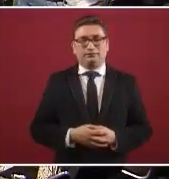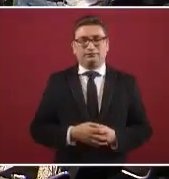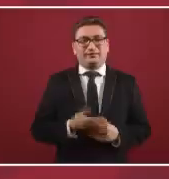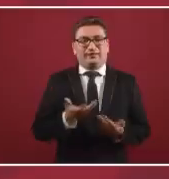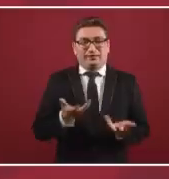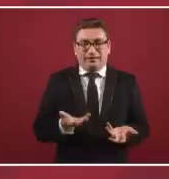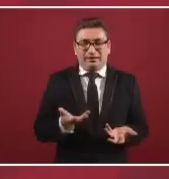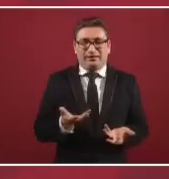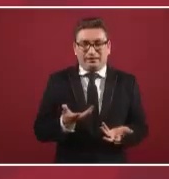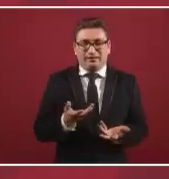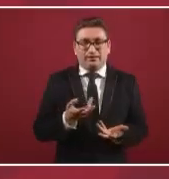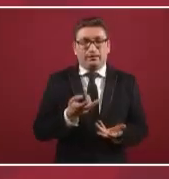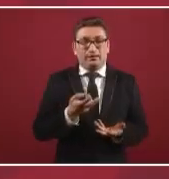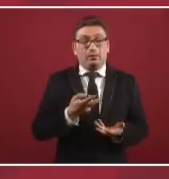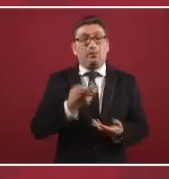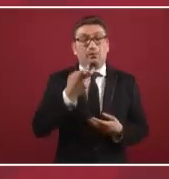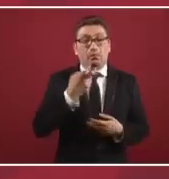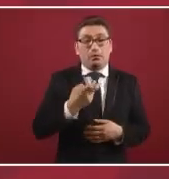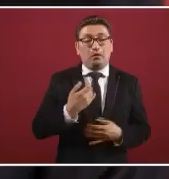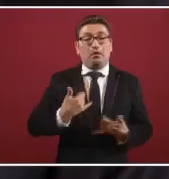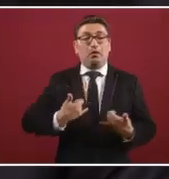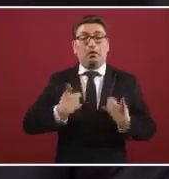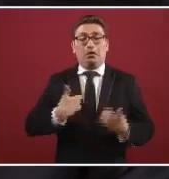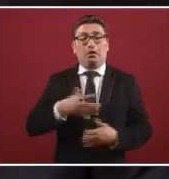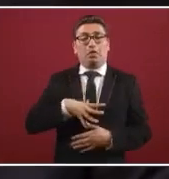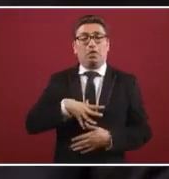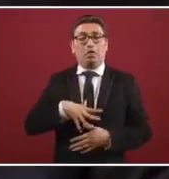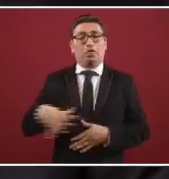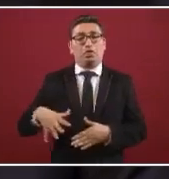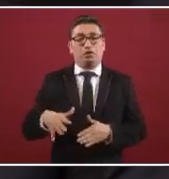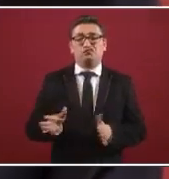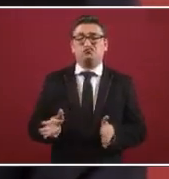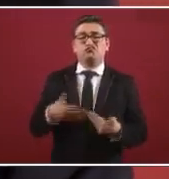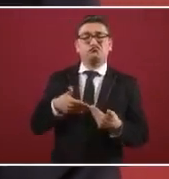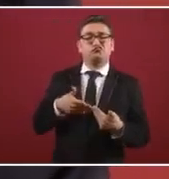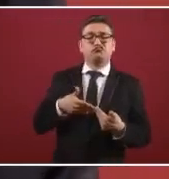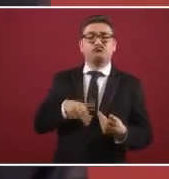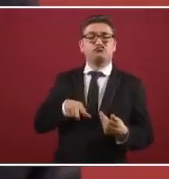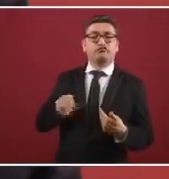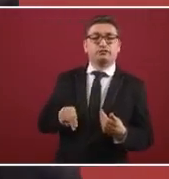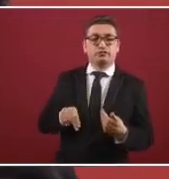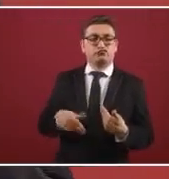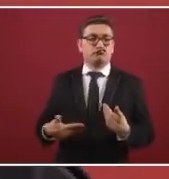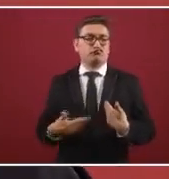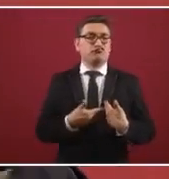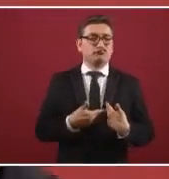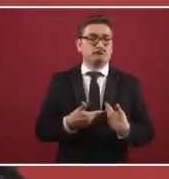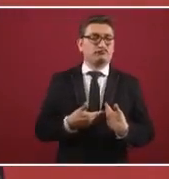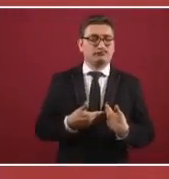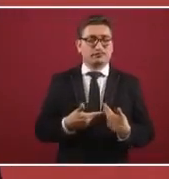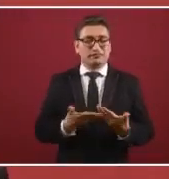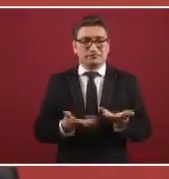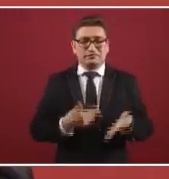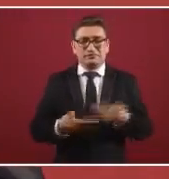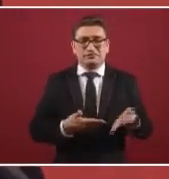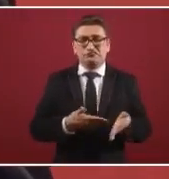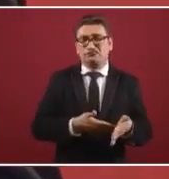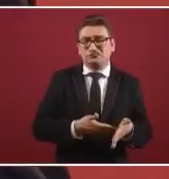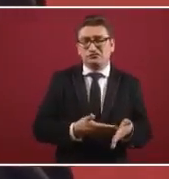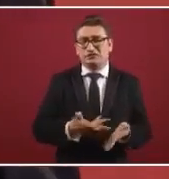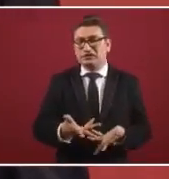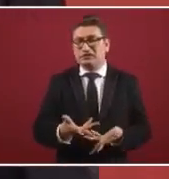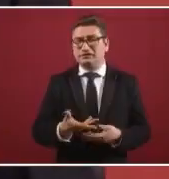Entonces, cerrar la puerta, rechazar todo esto